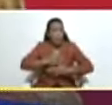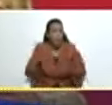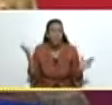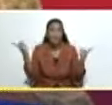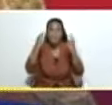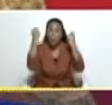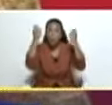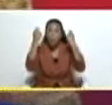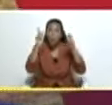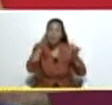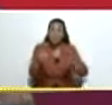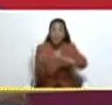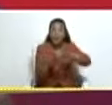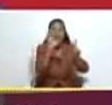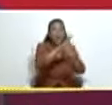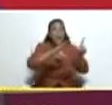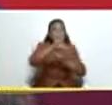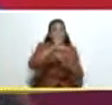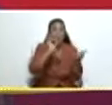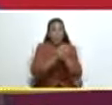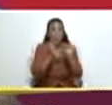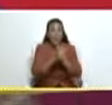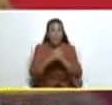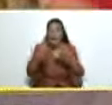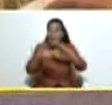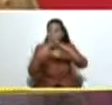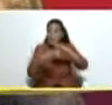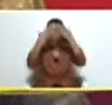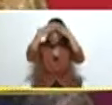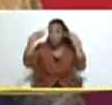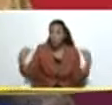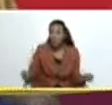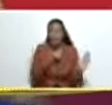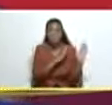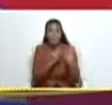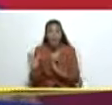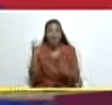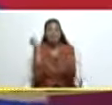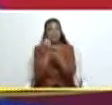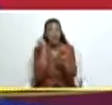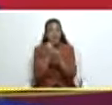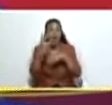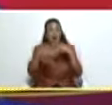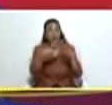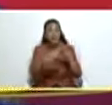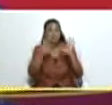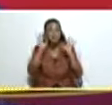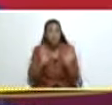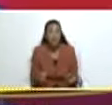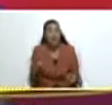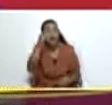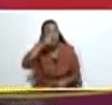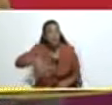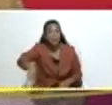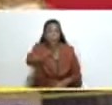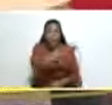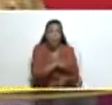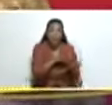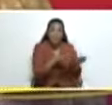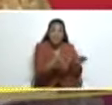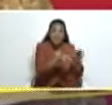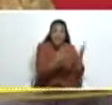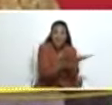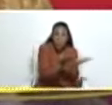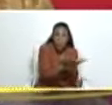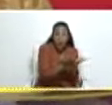Promover masivamente la cultura, el deporte, la recreación y los planes laborales de recreación a todo nivel para